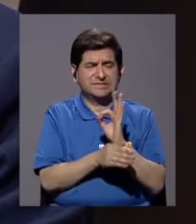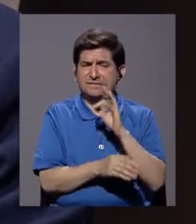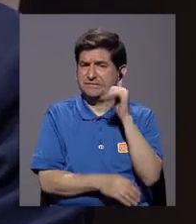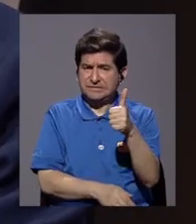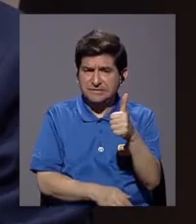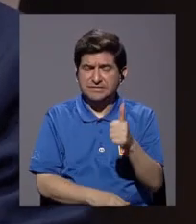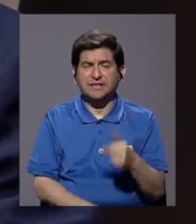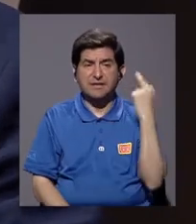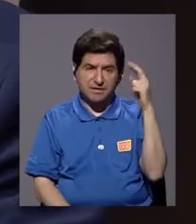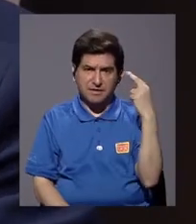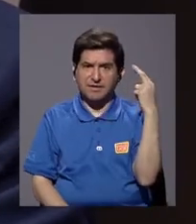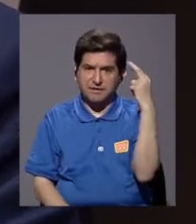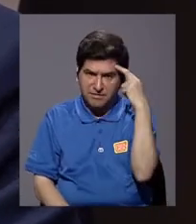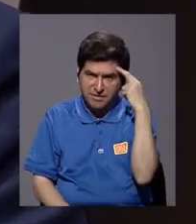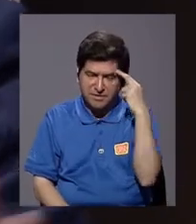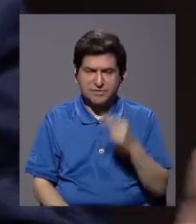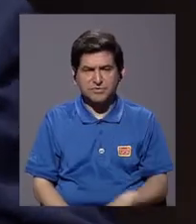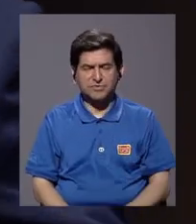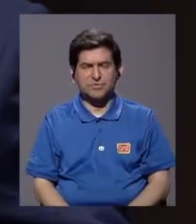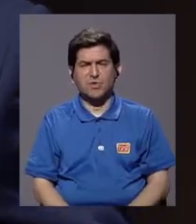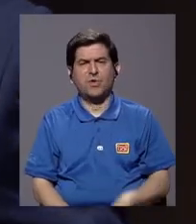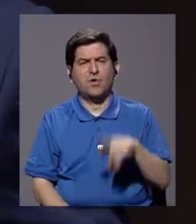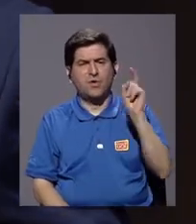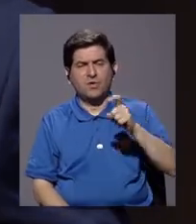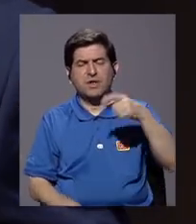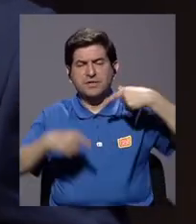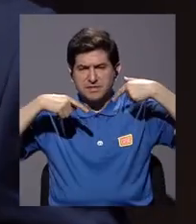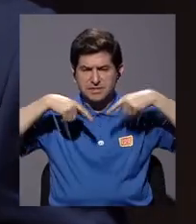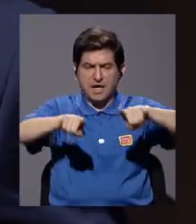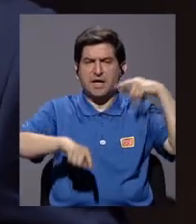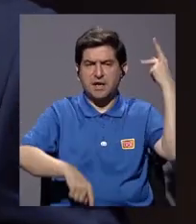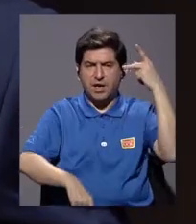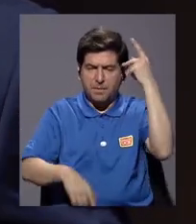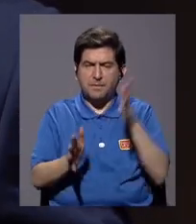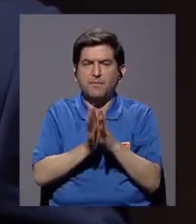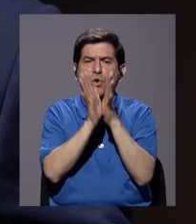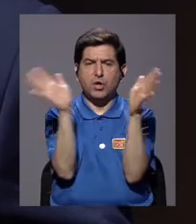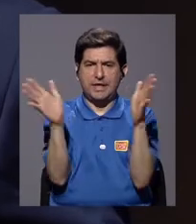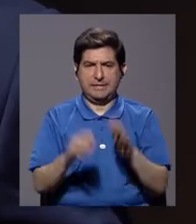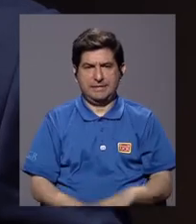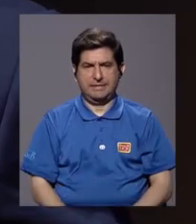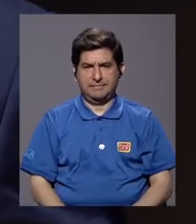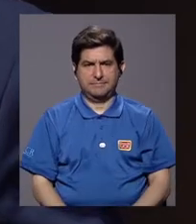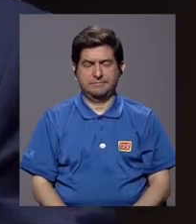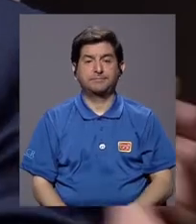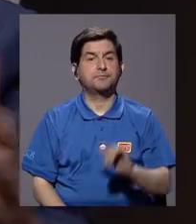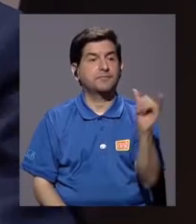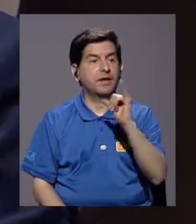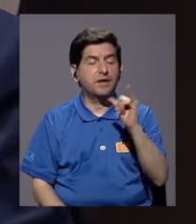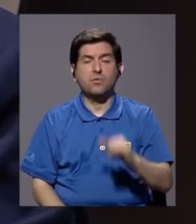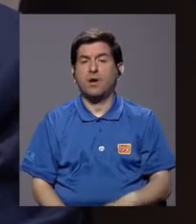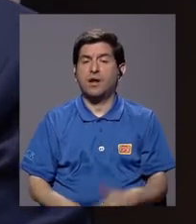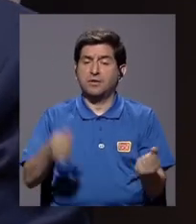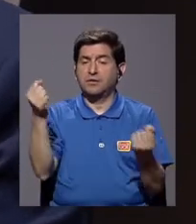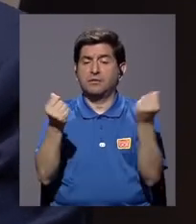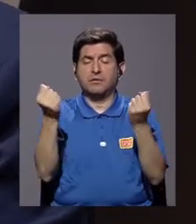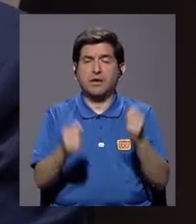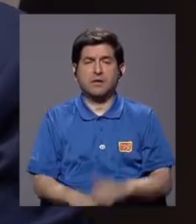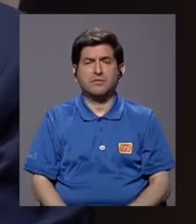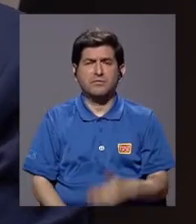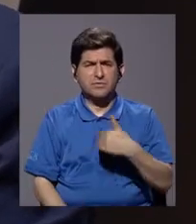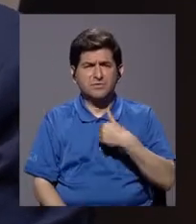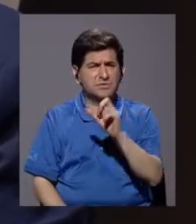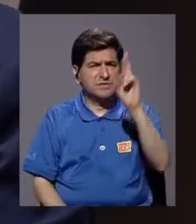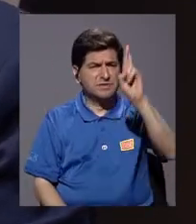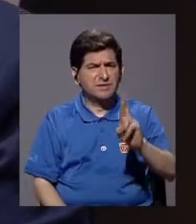ineficientes y, por tanto, se requeriría paralelamente una política pública en ese sentido. Igualmente los vehículos. ¿Qué es lo que vamos a